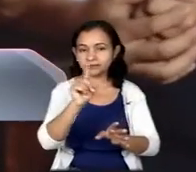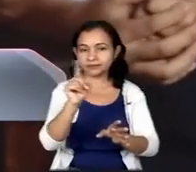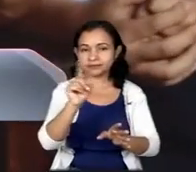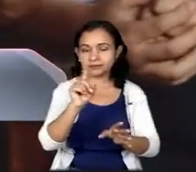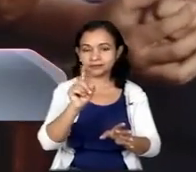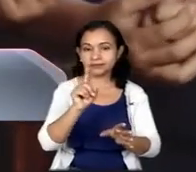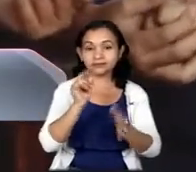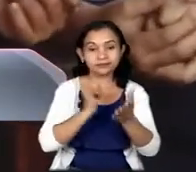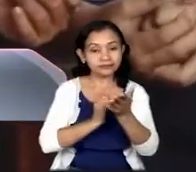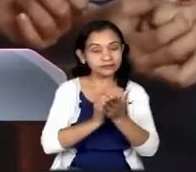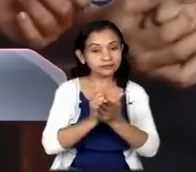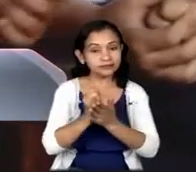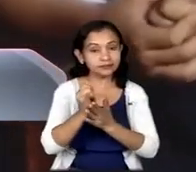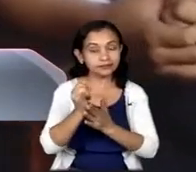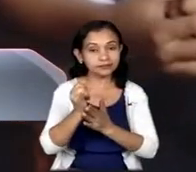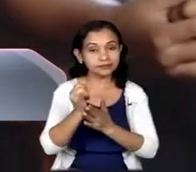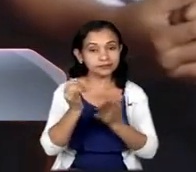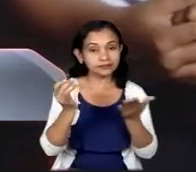que es investigar